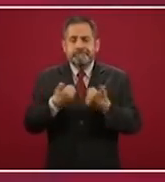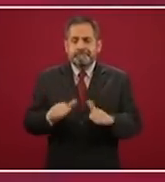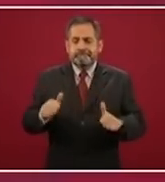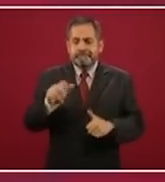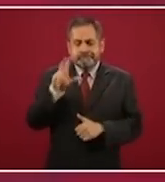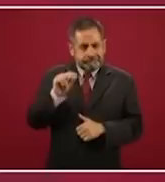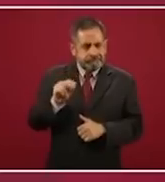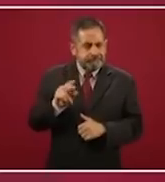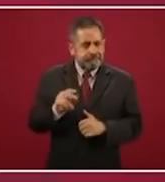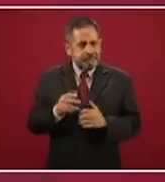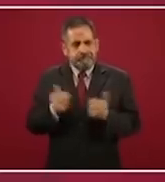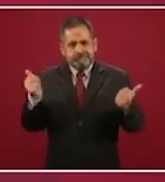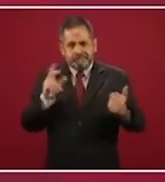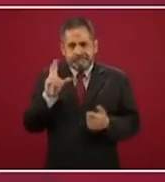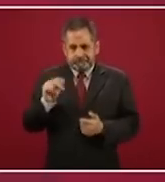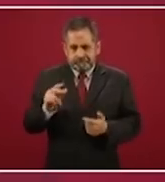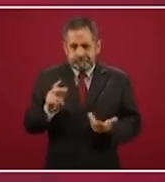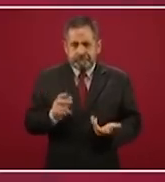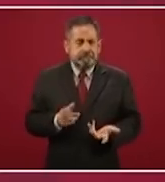que